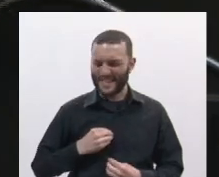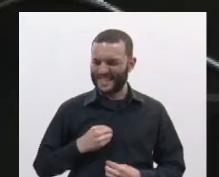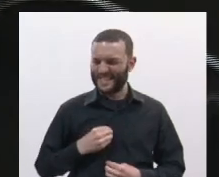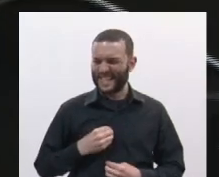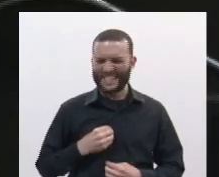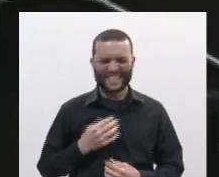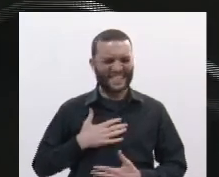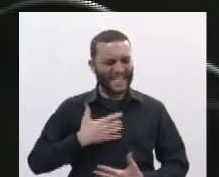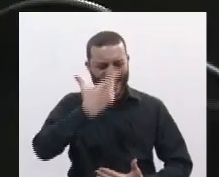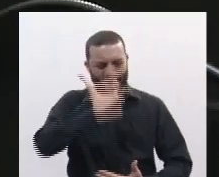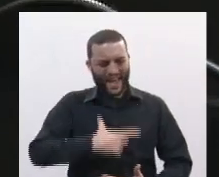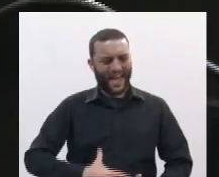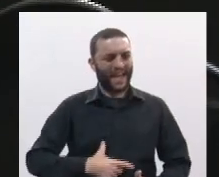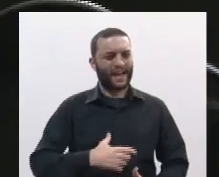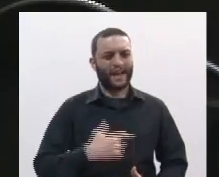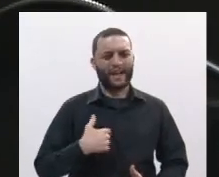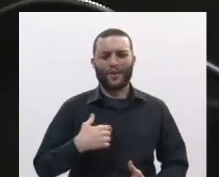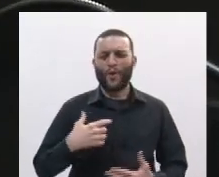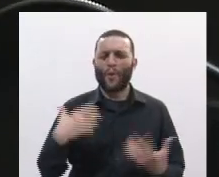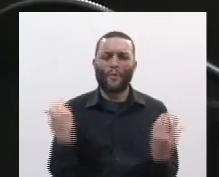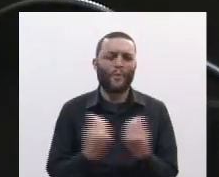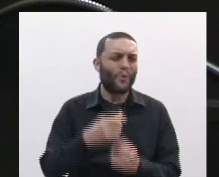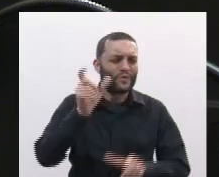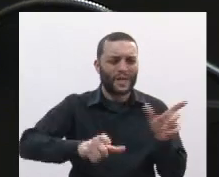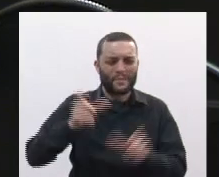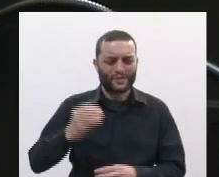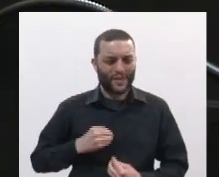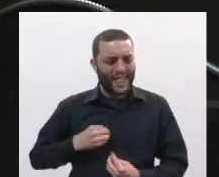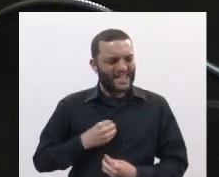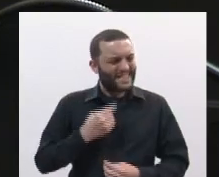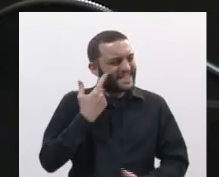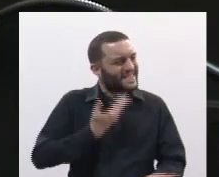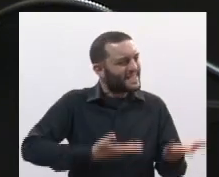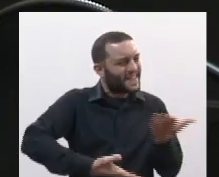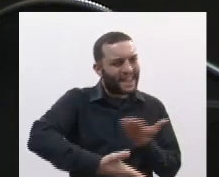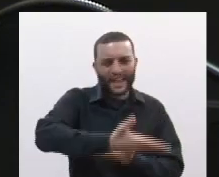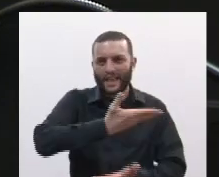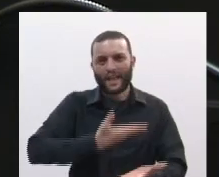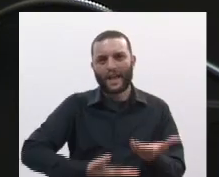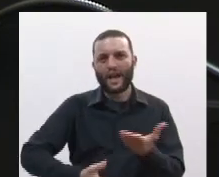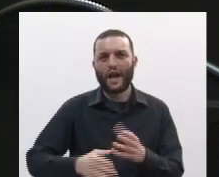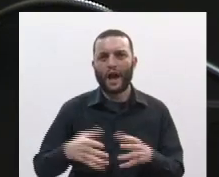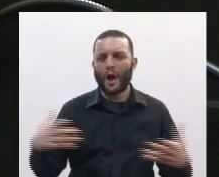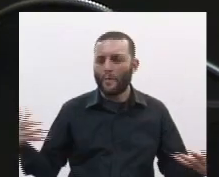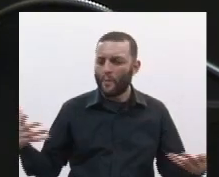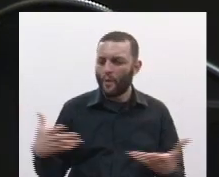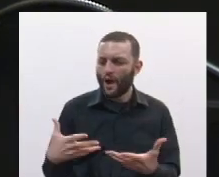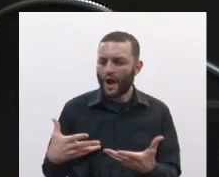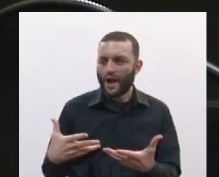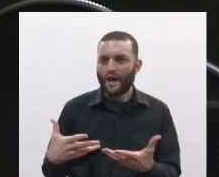empatía política, humana, que tuvo con miles y miles de argentinos, militantes y de todo el